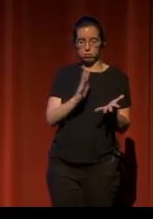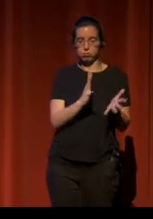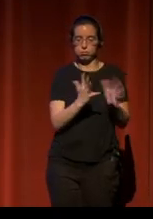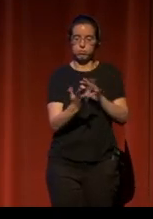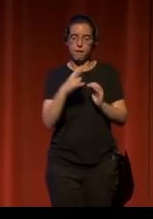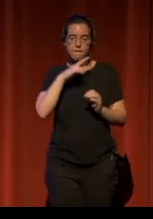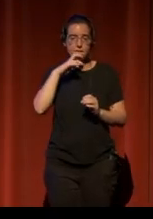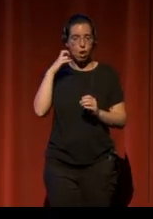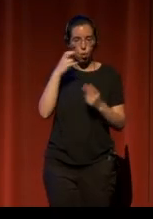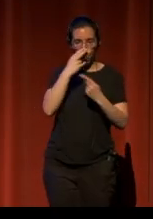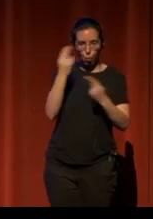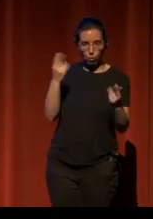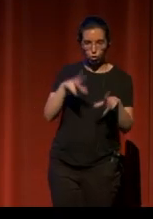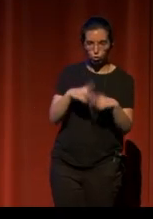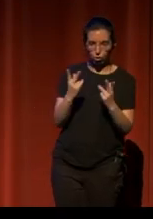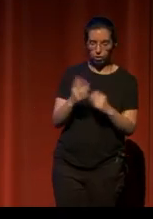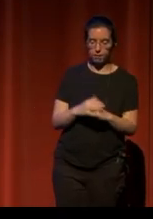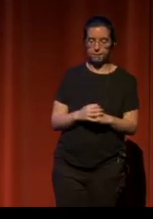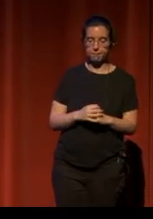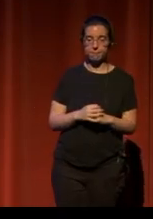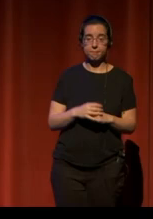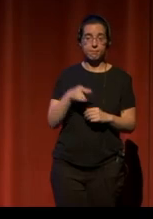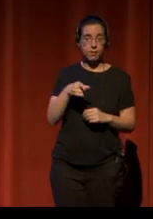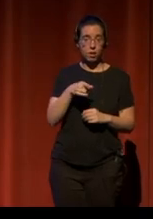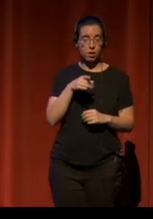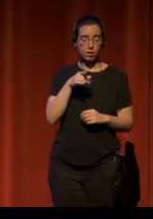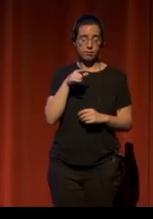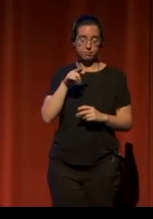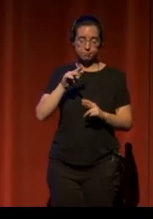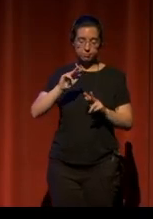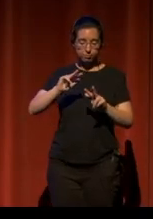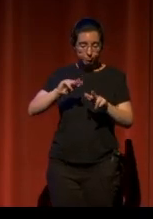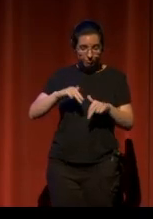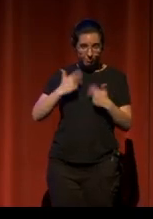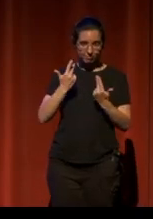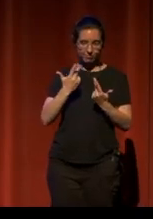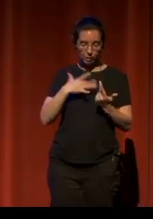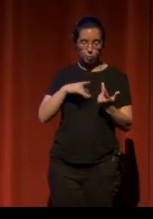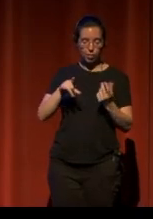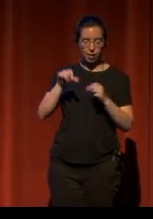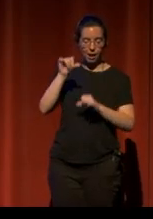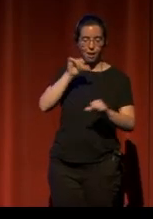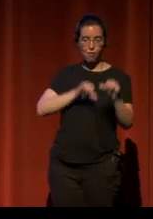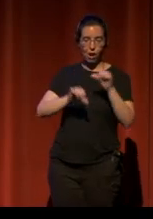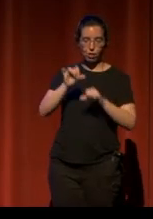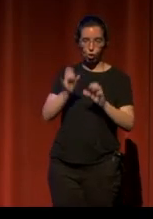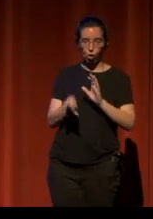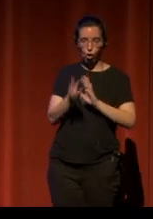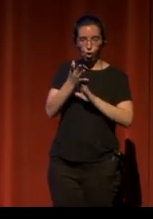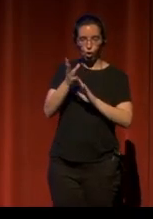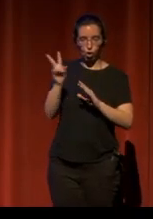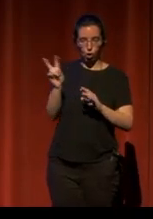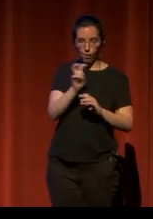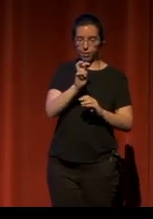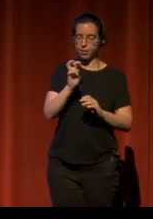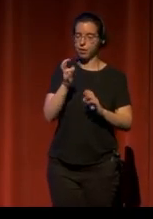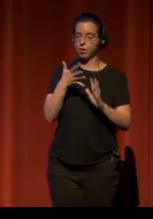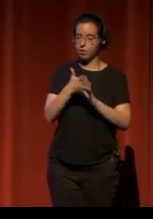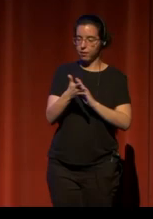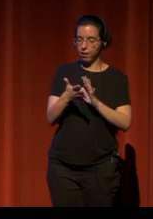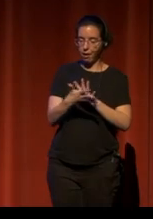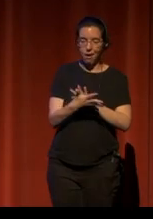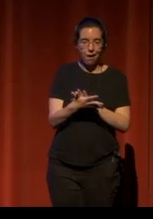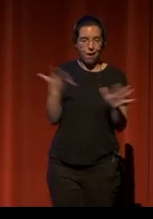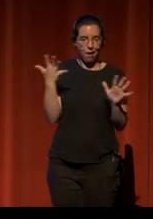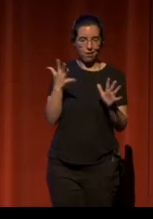y valor social y esto es un poco lo que nos permite configurar los laboratorios de innovación no dispositivos que abren que mezclan que agilizan